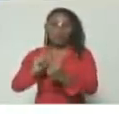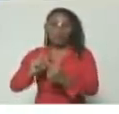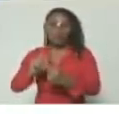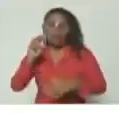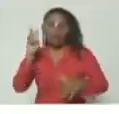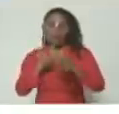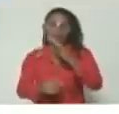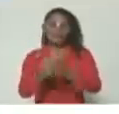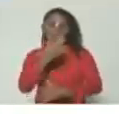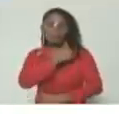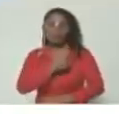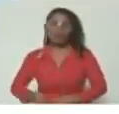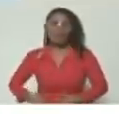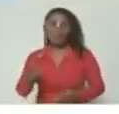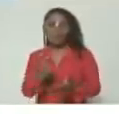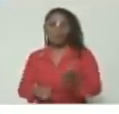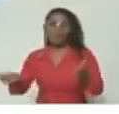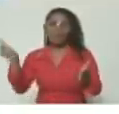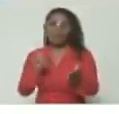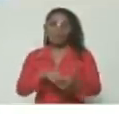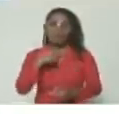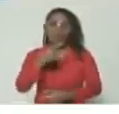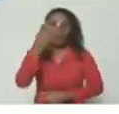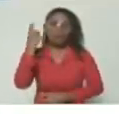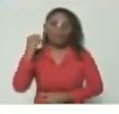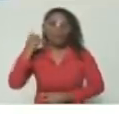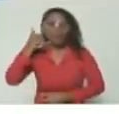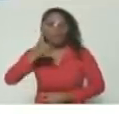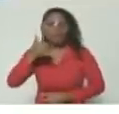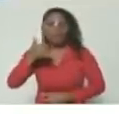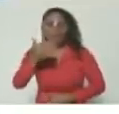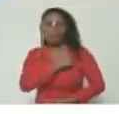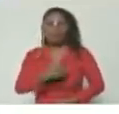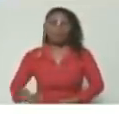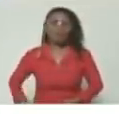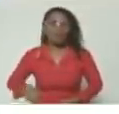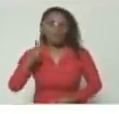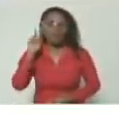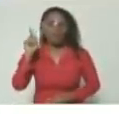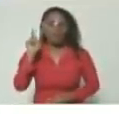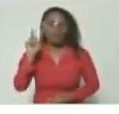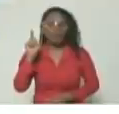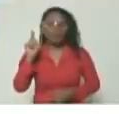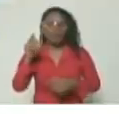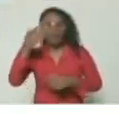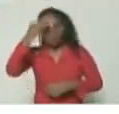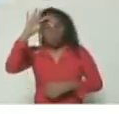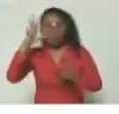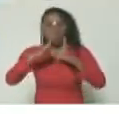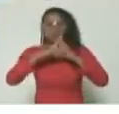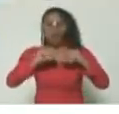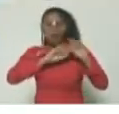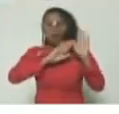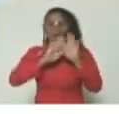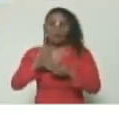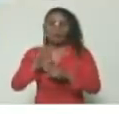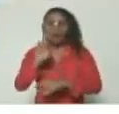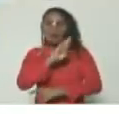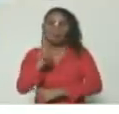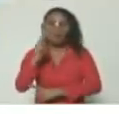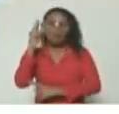presidencial, le ratifico, como le dije ayer por teléfono, al presidente Miguel Díaz-Canel, todo el apoyo de la